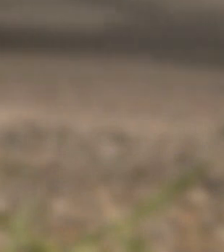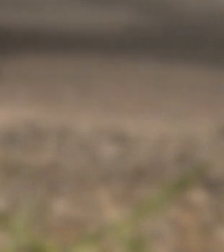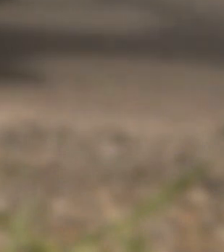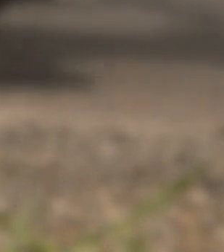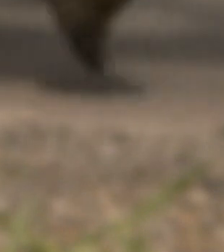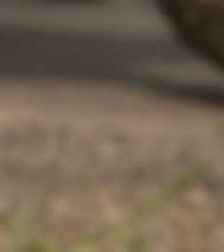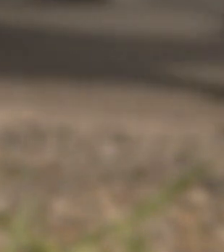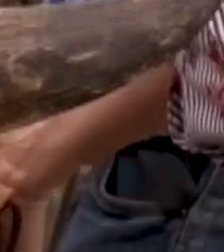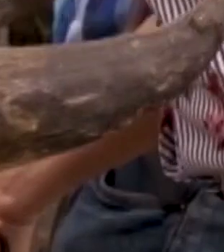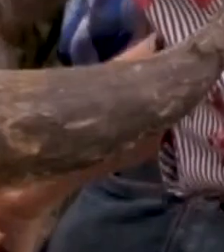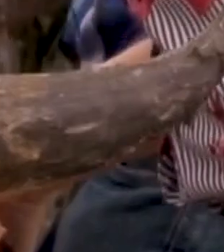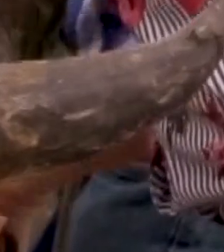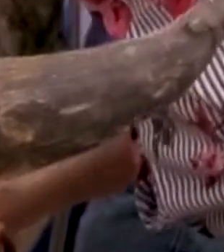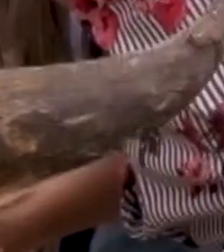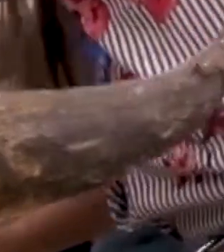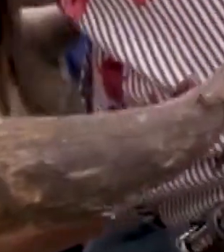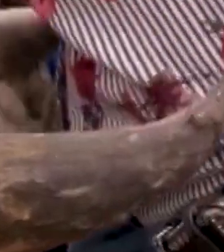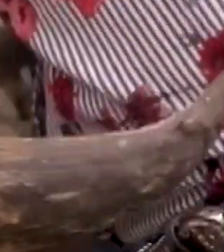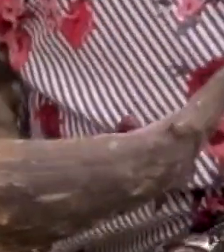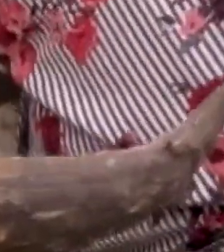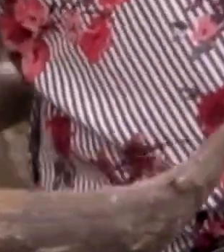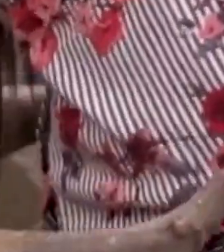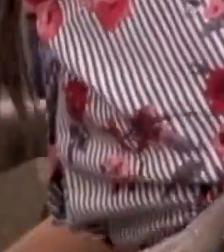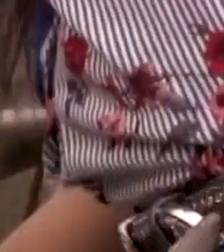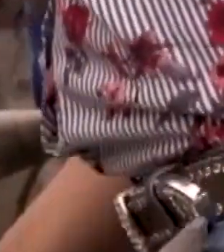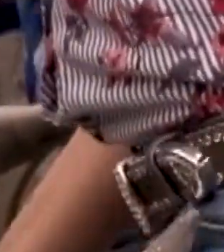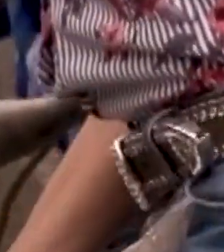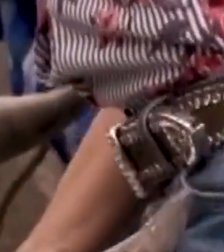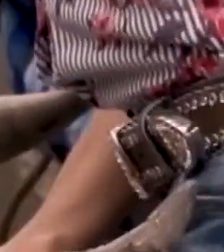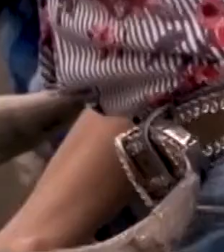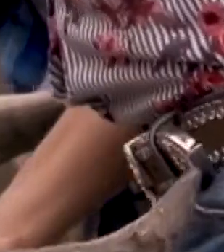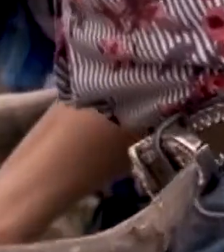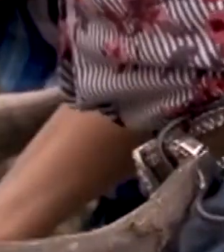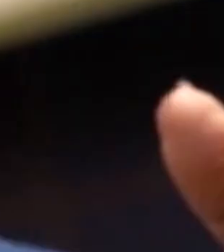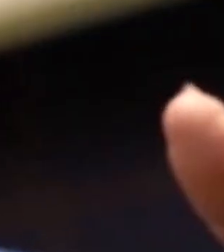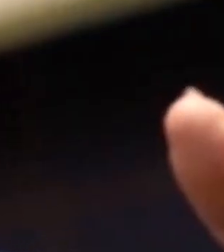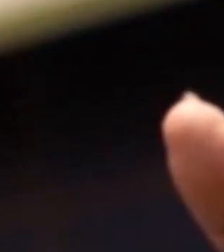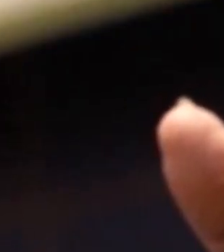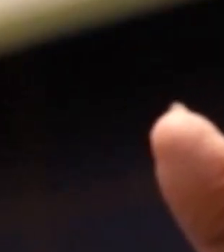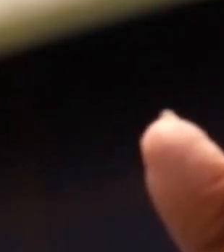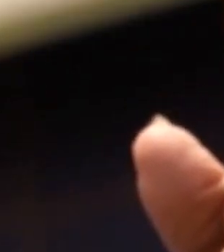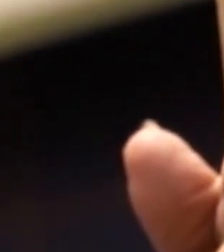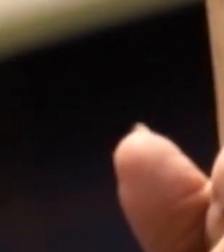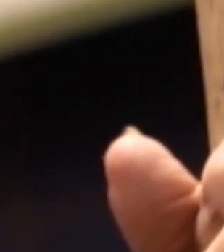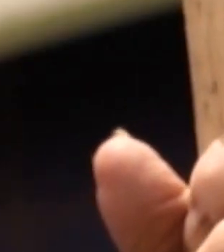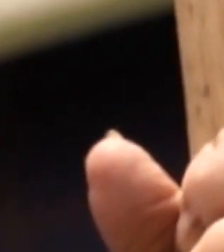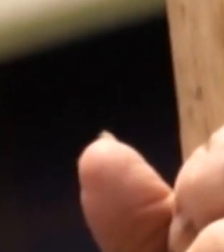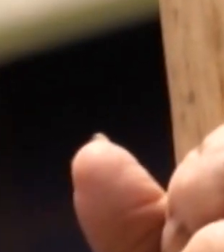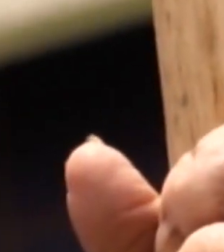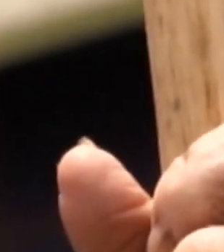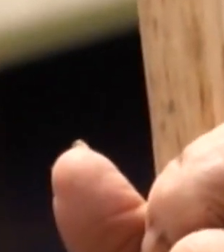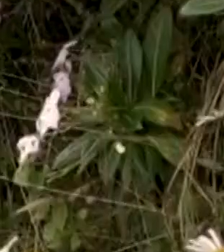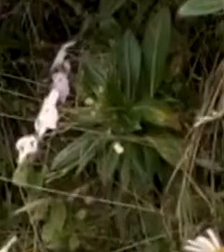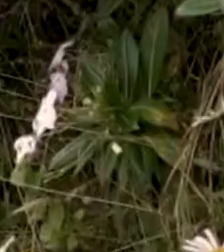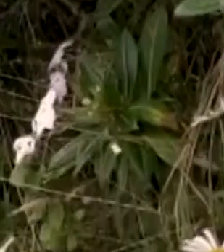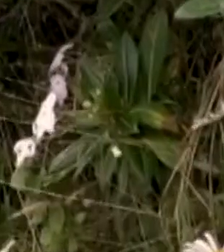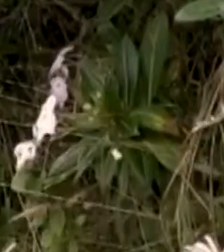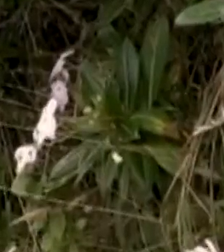Yetza. Cuando se desarrolló la producción de café, la gente comenzó a utilizar las